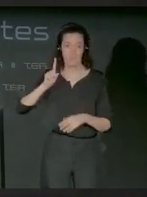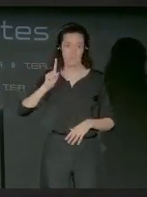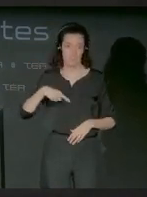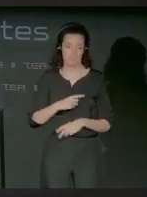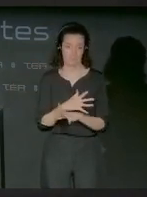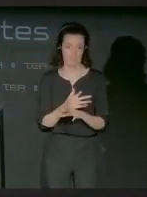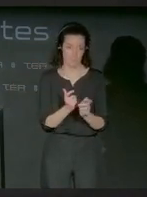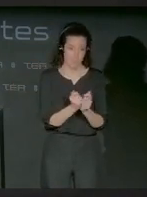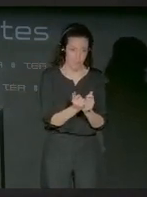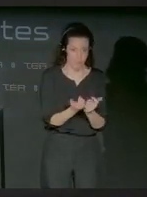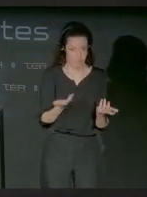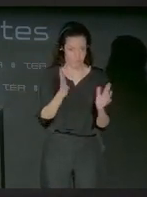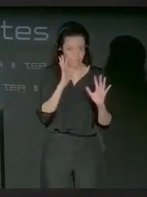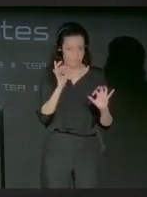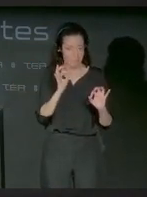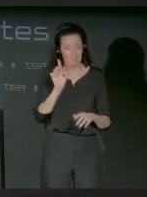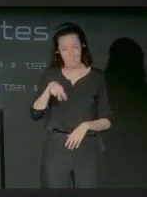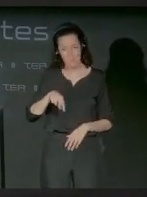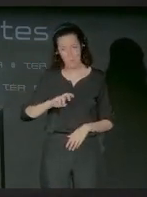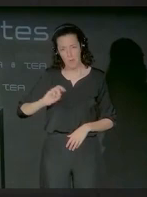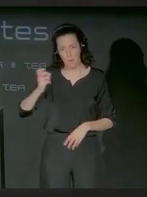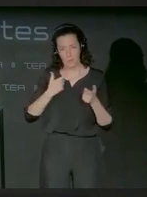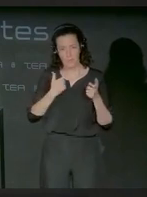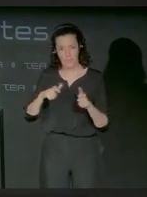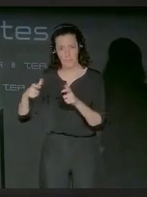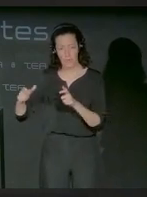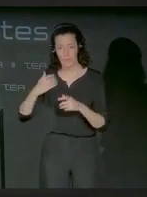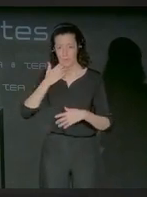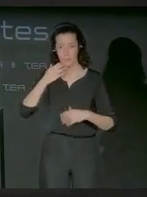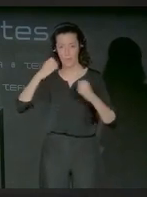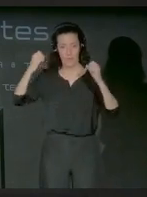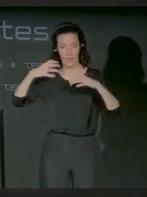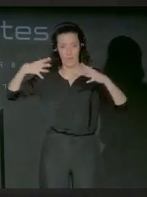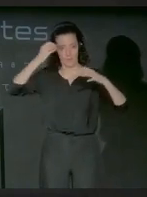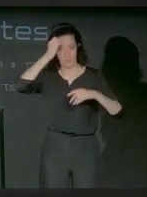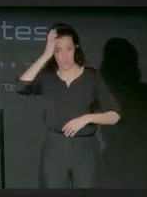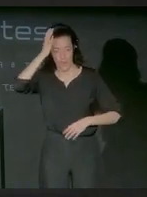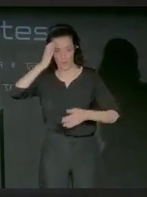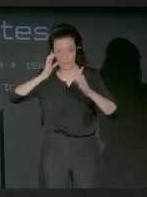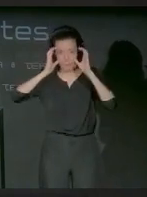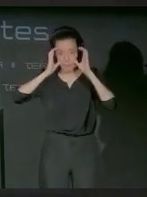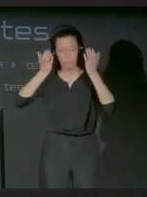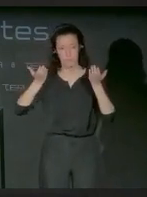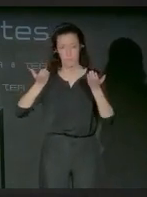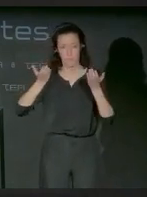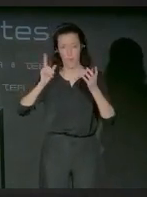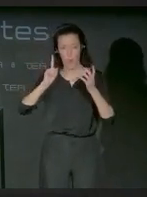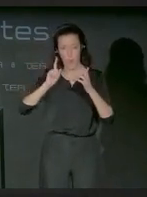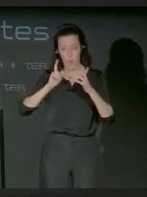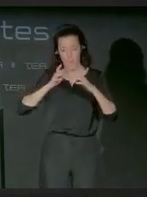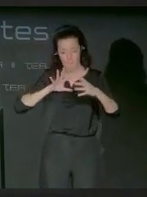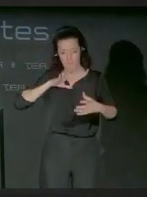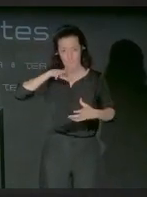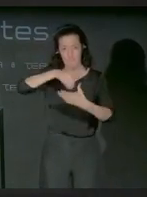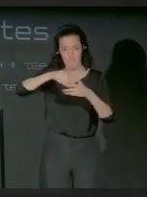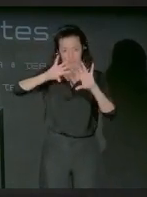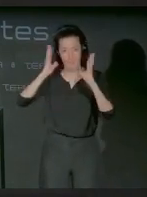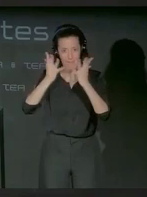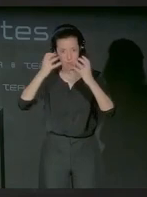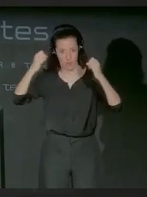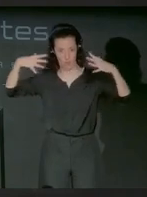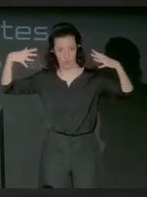o sus sectores más tecnológicos como la realidad virtual la realidad aumentada o el metaverso desde 2021 el